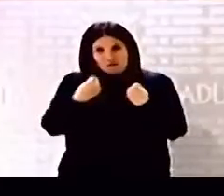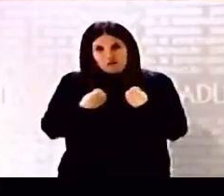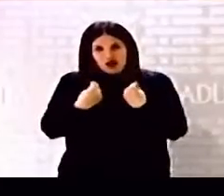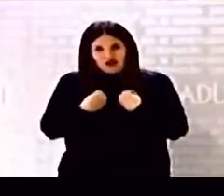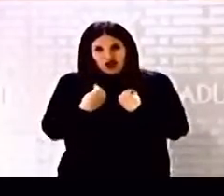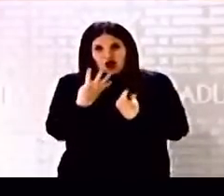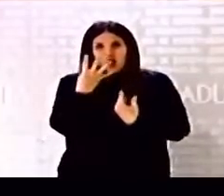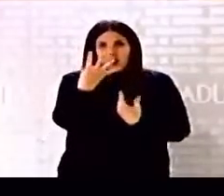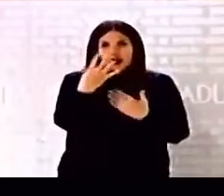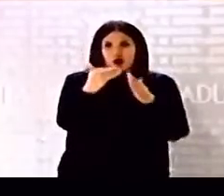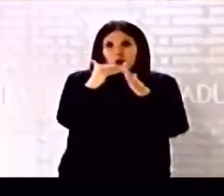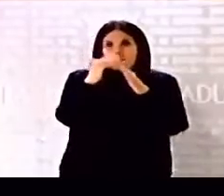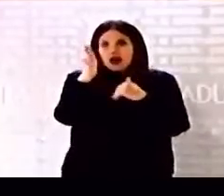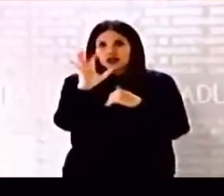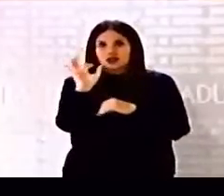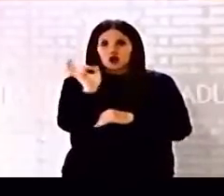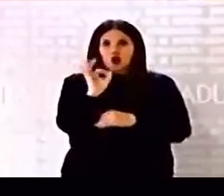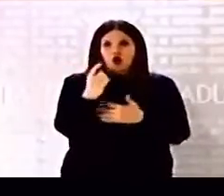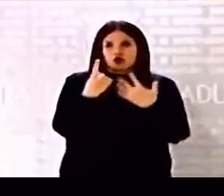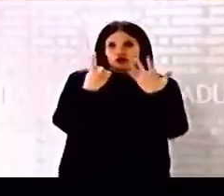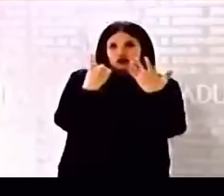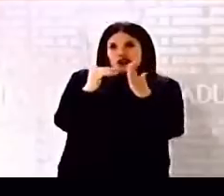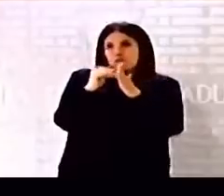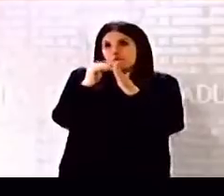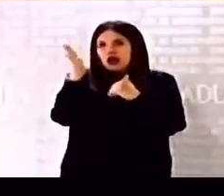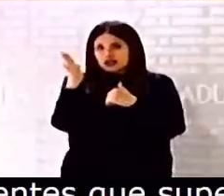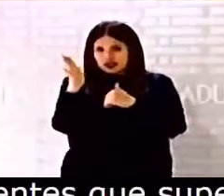en interior o supera los 6 en el exterior,